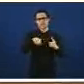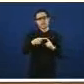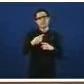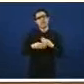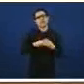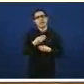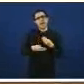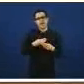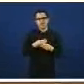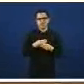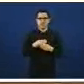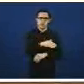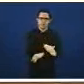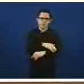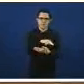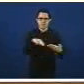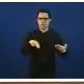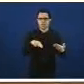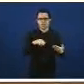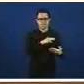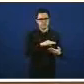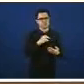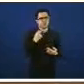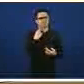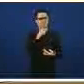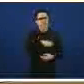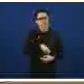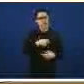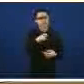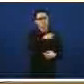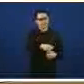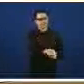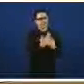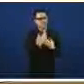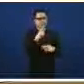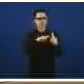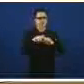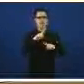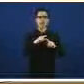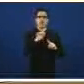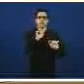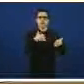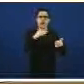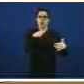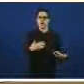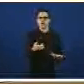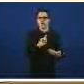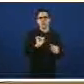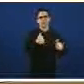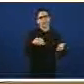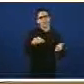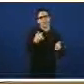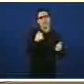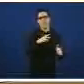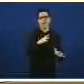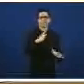Señorías, o problema que voste me relata non ven da agora Ven da década pasada Na década pasada,